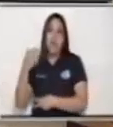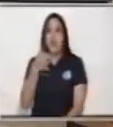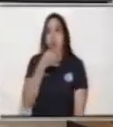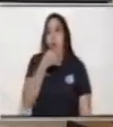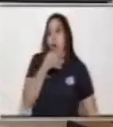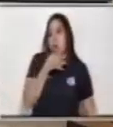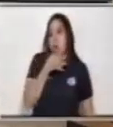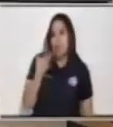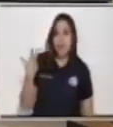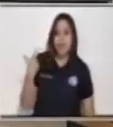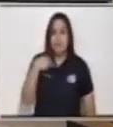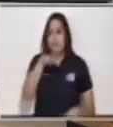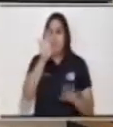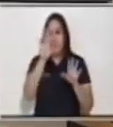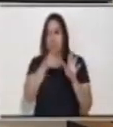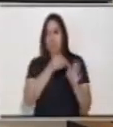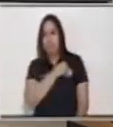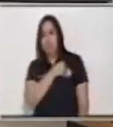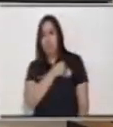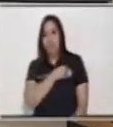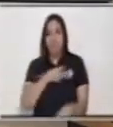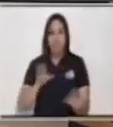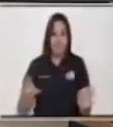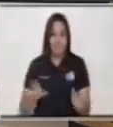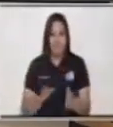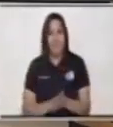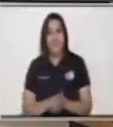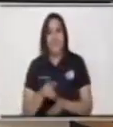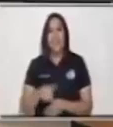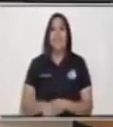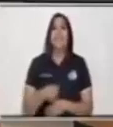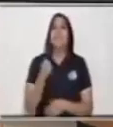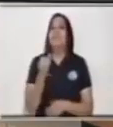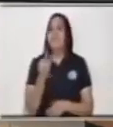decide. Pues vamos a contarlas hoy.